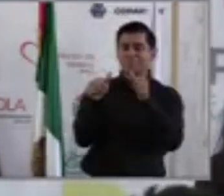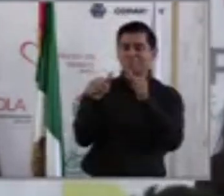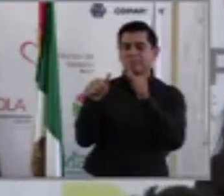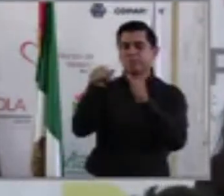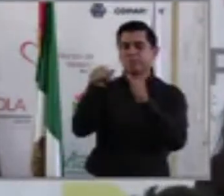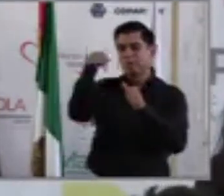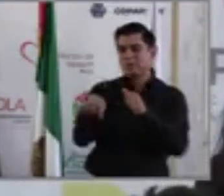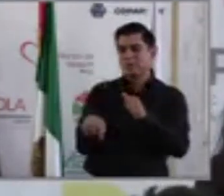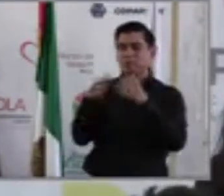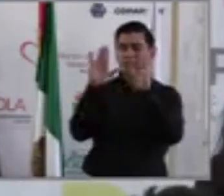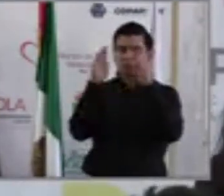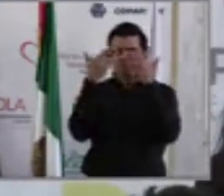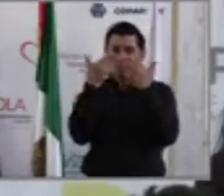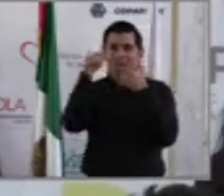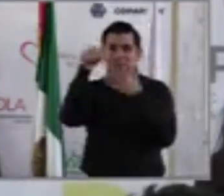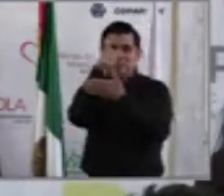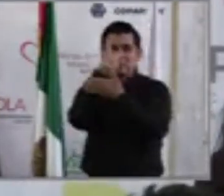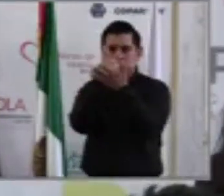ciudad.